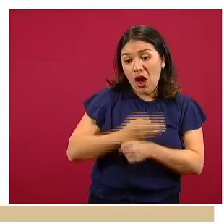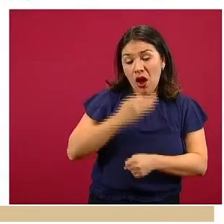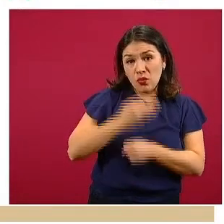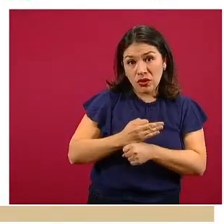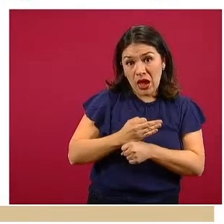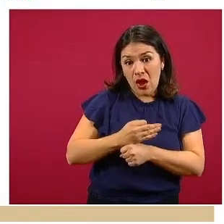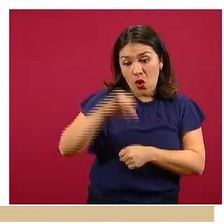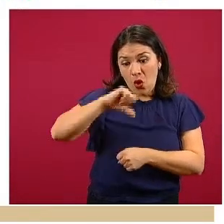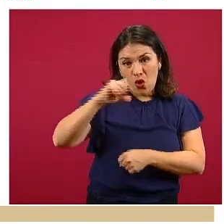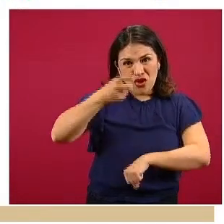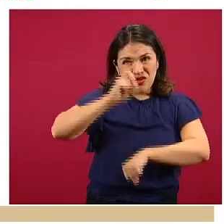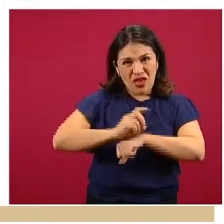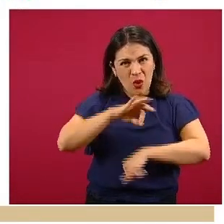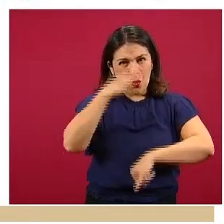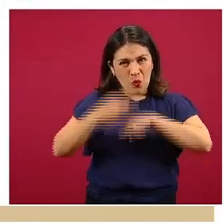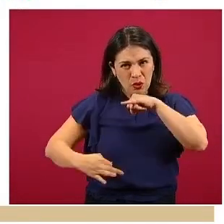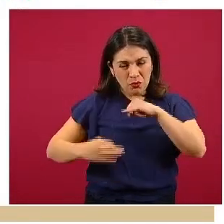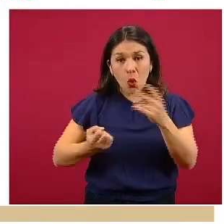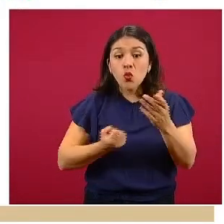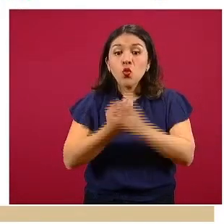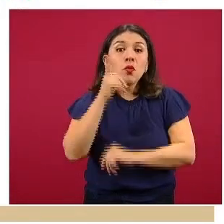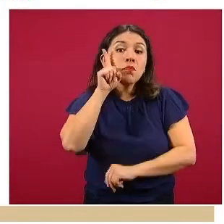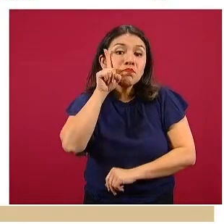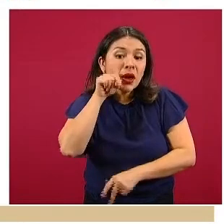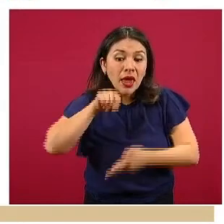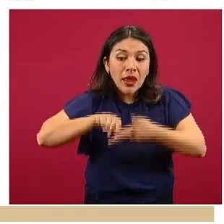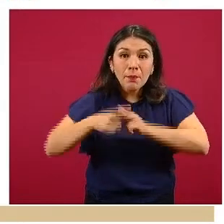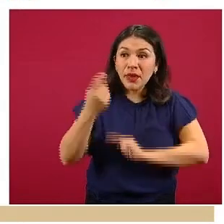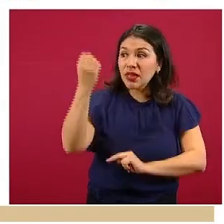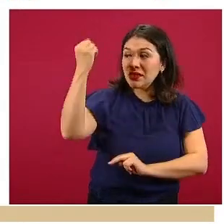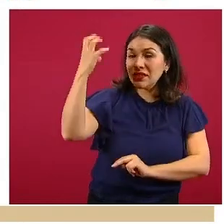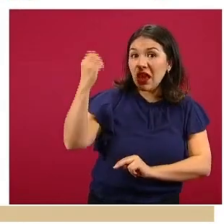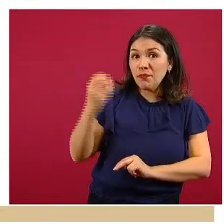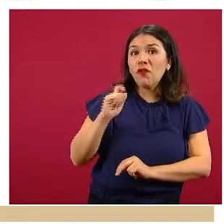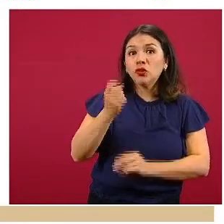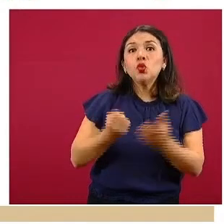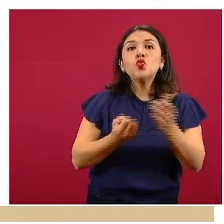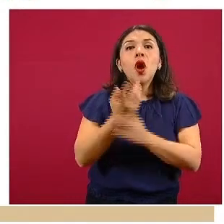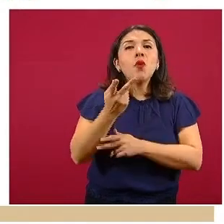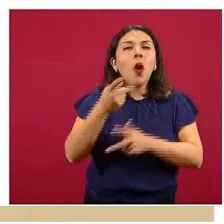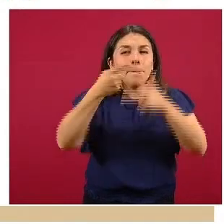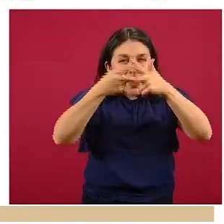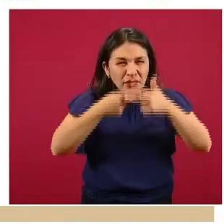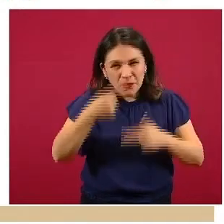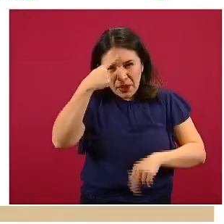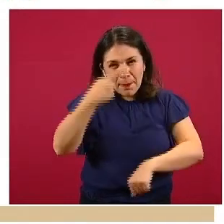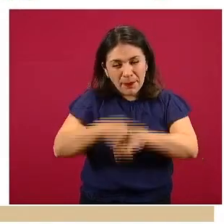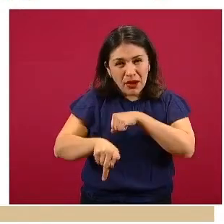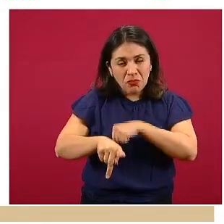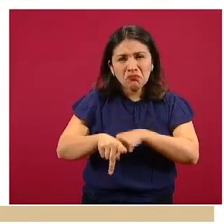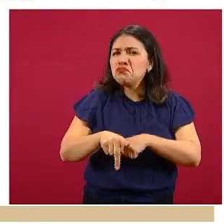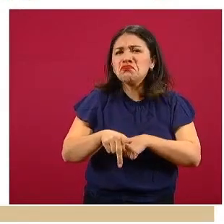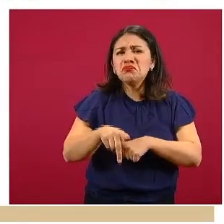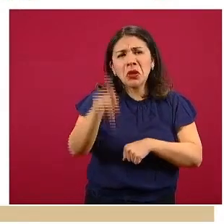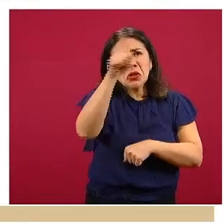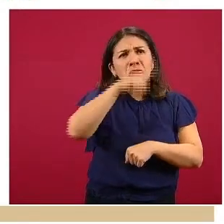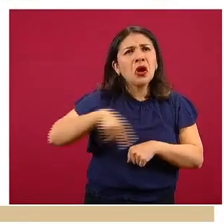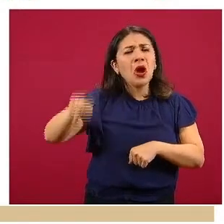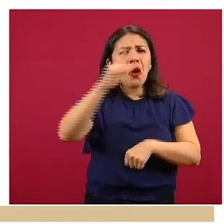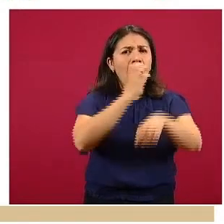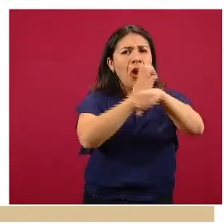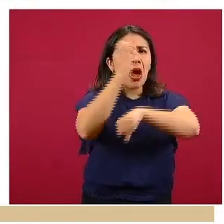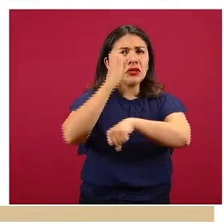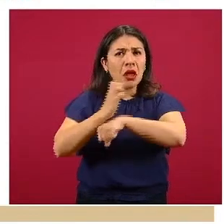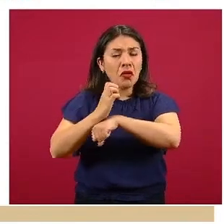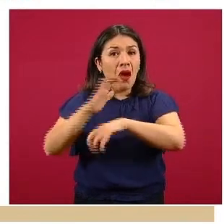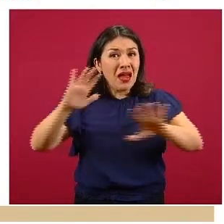hasta el día de hoy a este semáforo que inicia mañana y producto entonces de la nueva medición del riesgo, ninguna entidad federativa